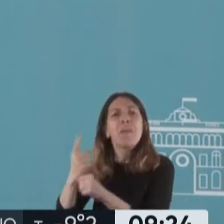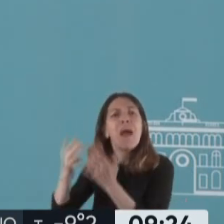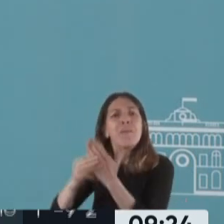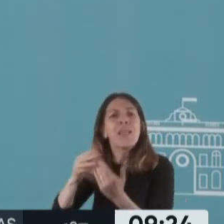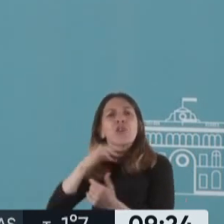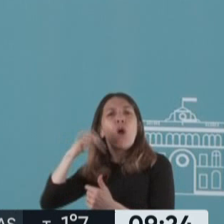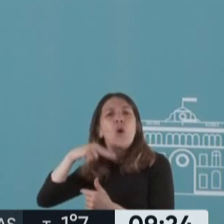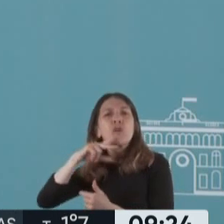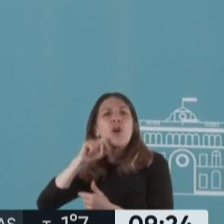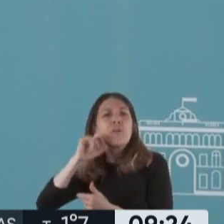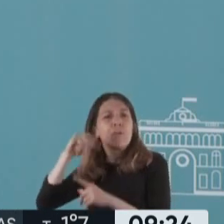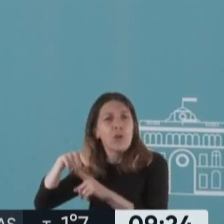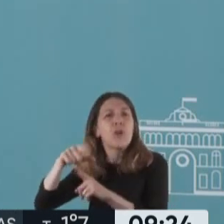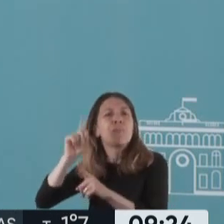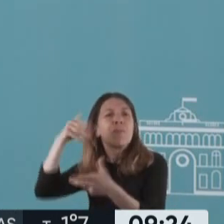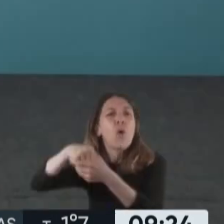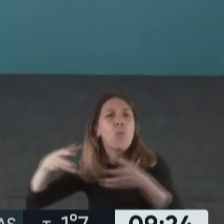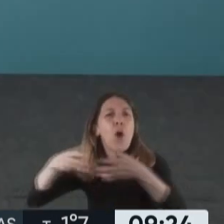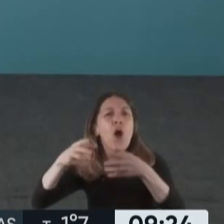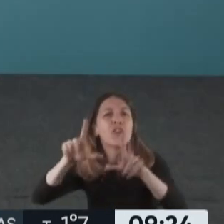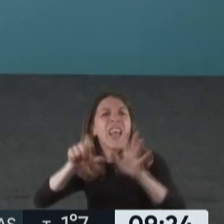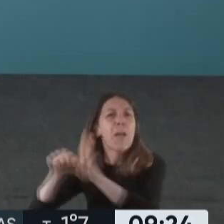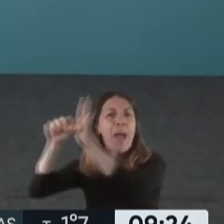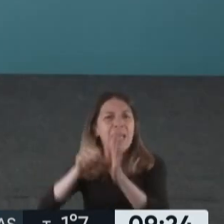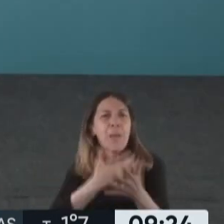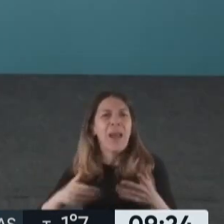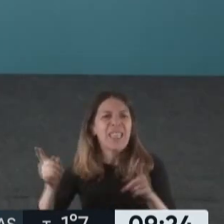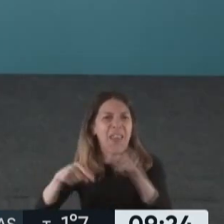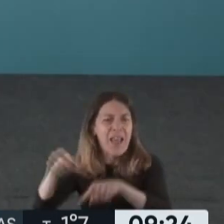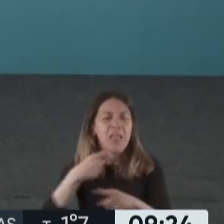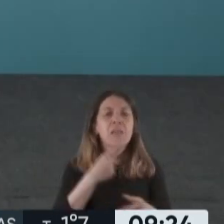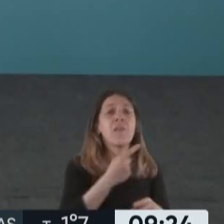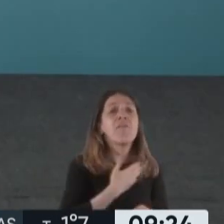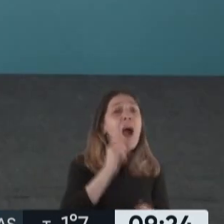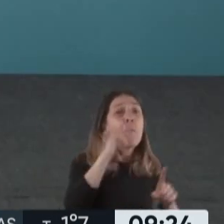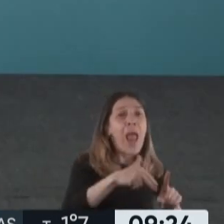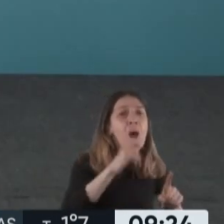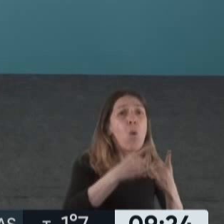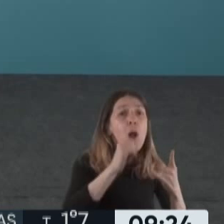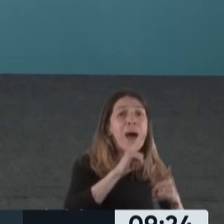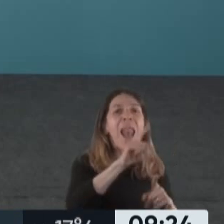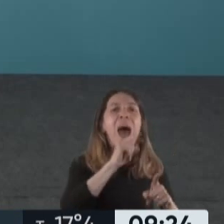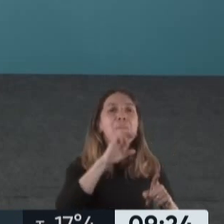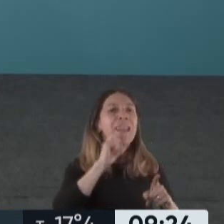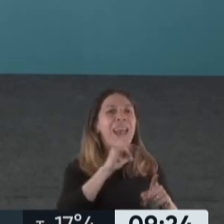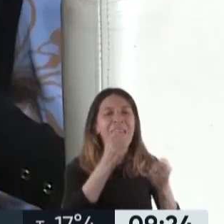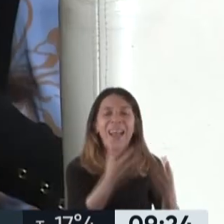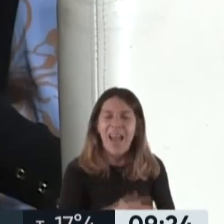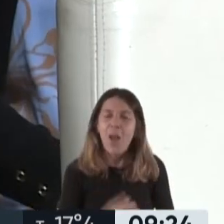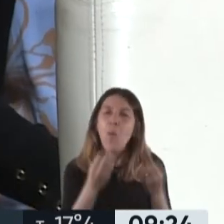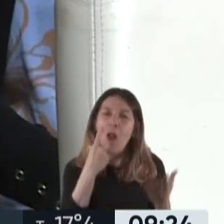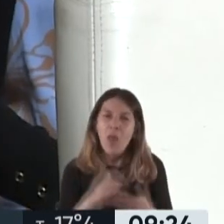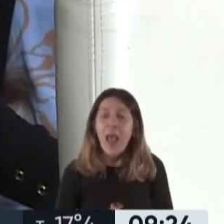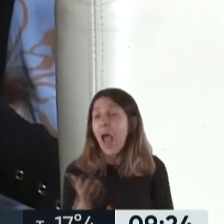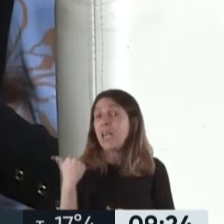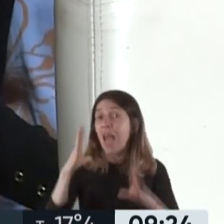en aquella reunión del Grupo de los 7. Muchas gracias, Francisco. Fernando. Fabián Wallman. Fabián, La Patriada, ¿cómo estás? ¿Qué tal? Buenos días, Gabriela.